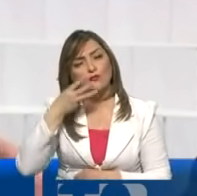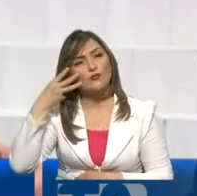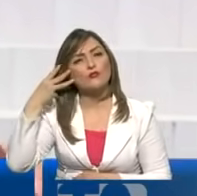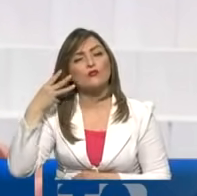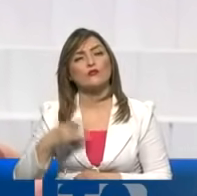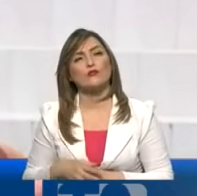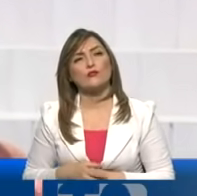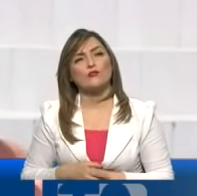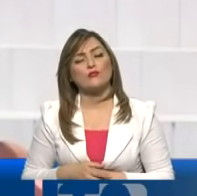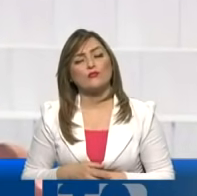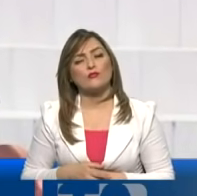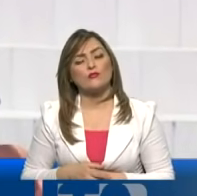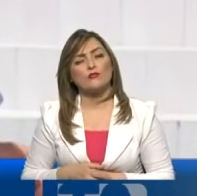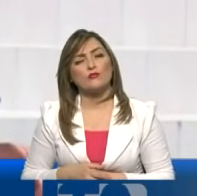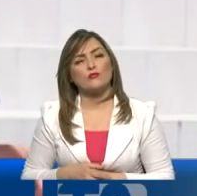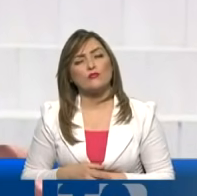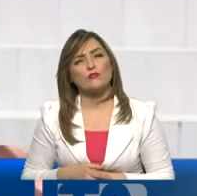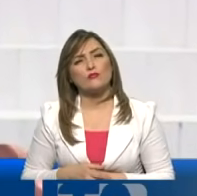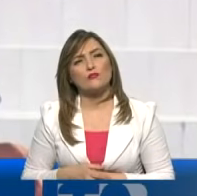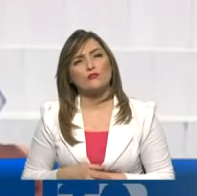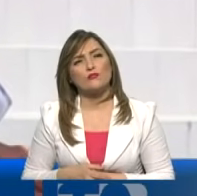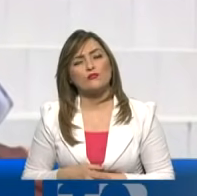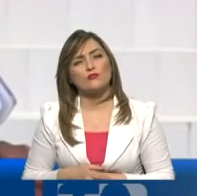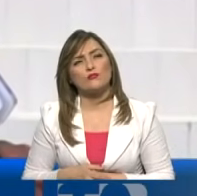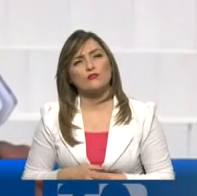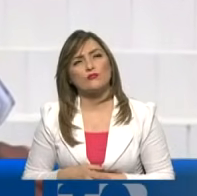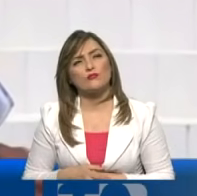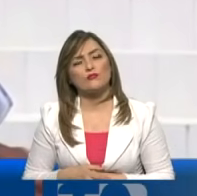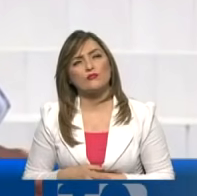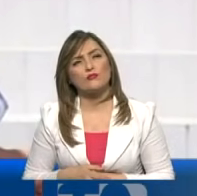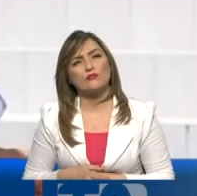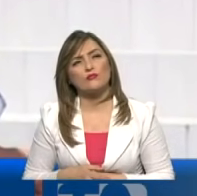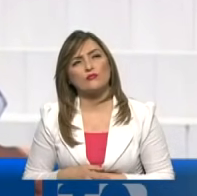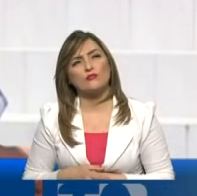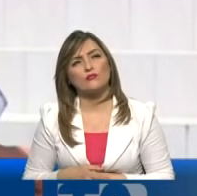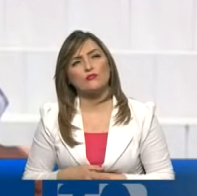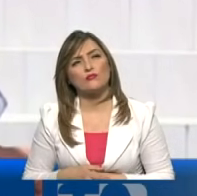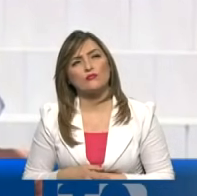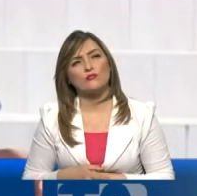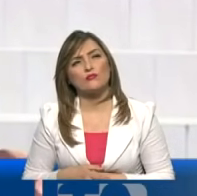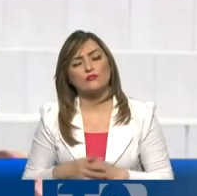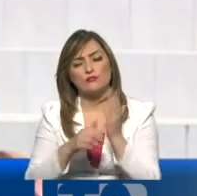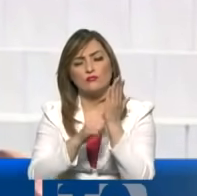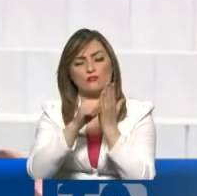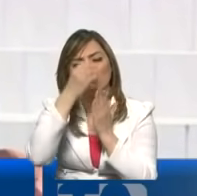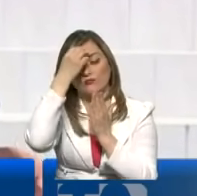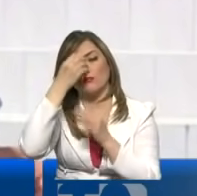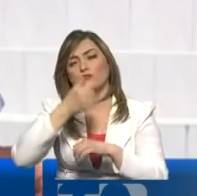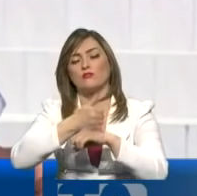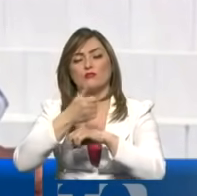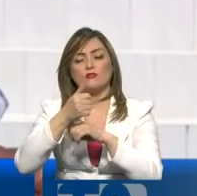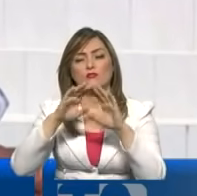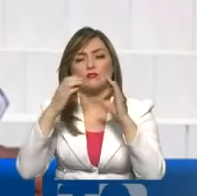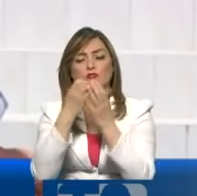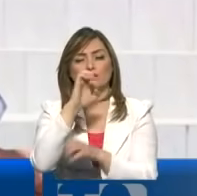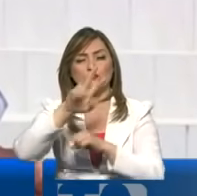nacional. Ellas ya cuentan con una aprobación tanto del Ministerio de Educación como del COE Nacional. Si es que hoy en la tarde en la sesión del